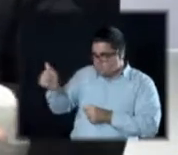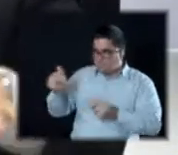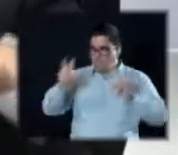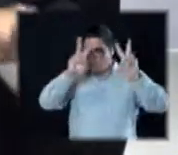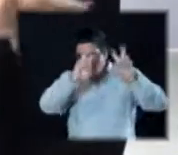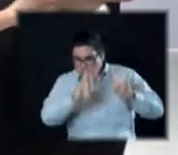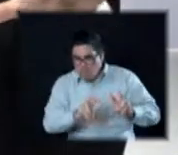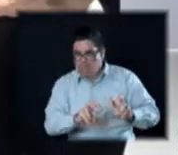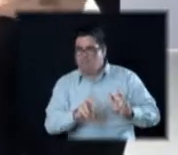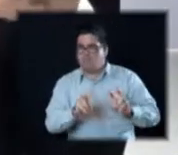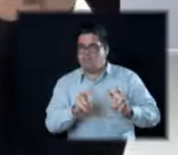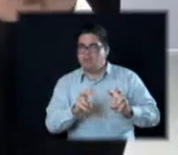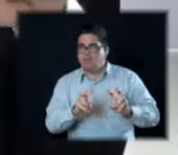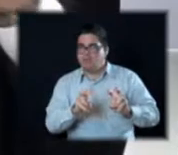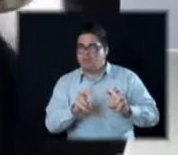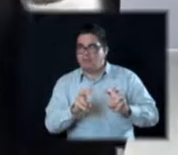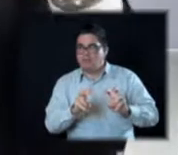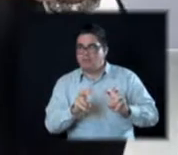2000, ese análisis,